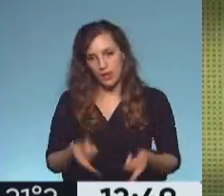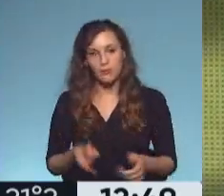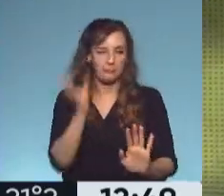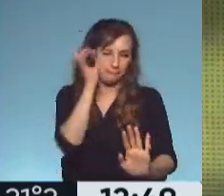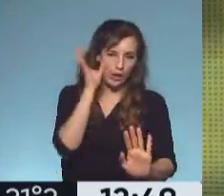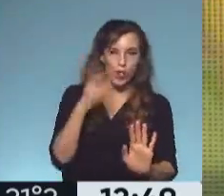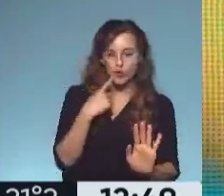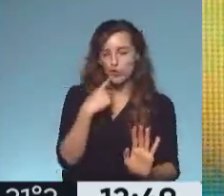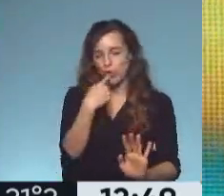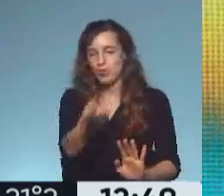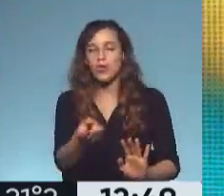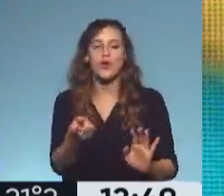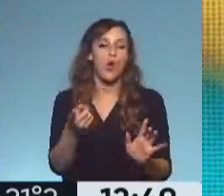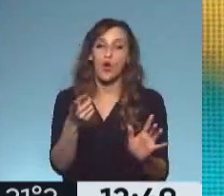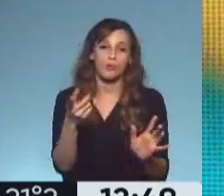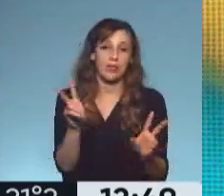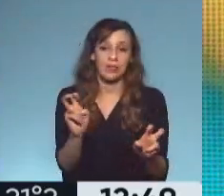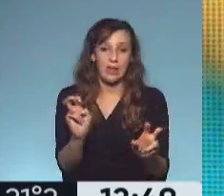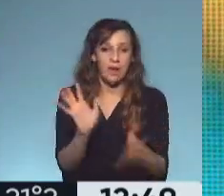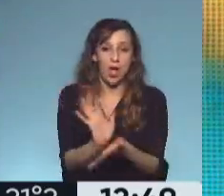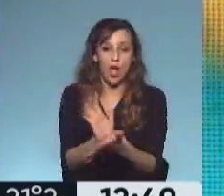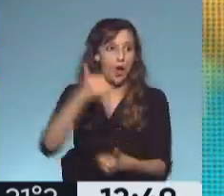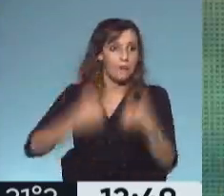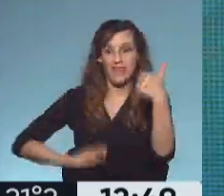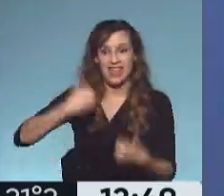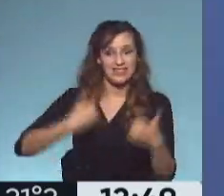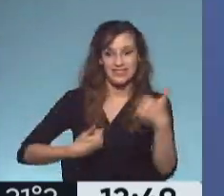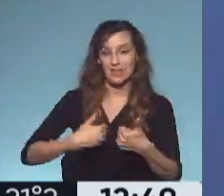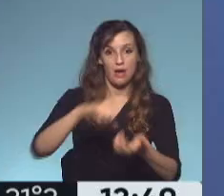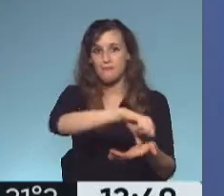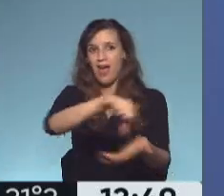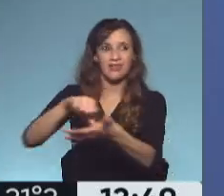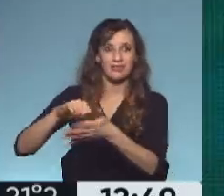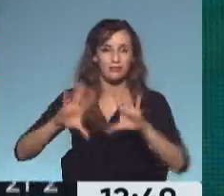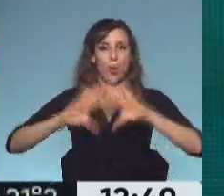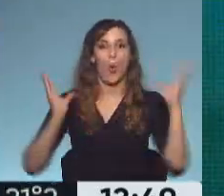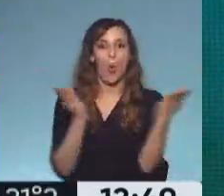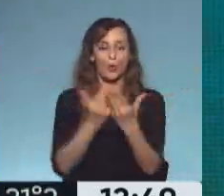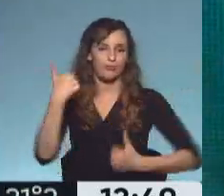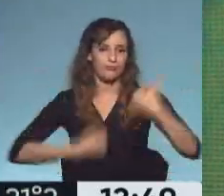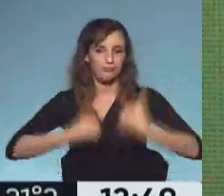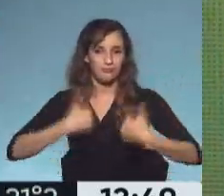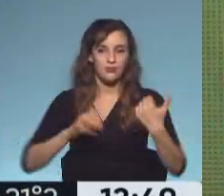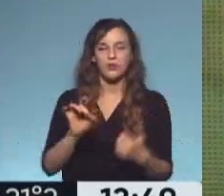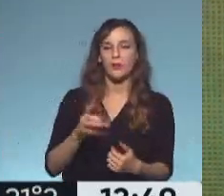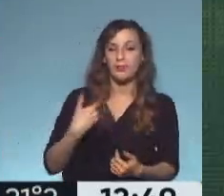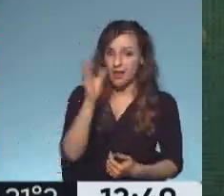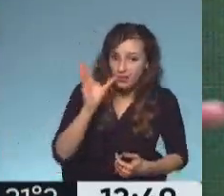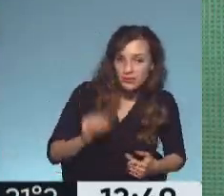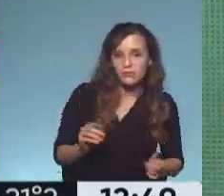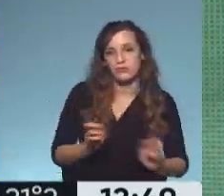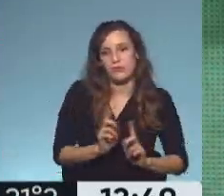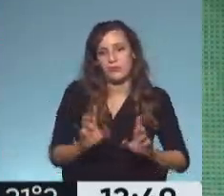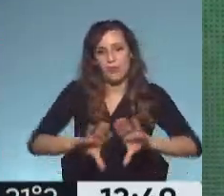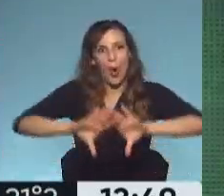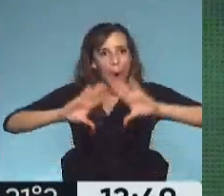permitís este término, es feroz con otras naciones, porque todo el mundo está queriendo vacunas hoy. No solamente la República Argentina, digo, la pandemia está atravesando a